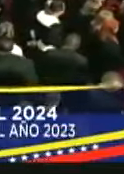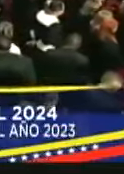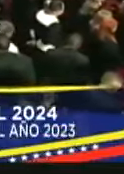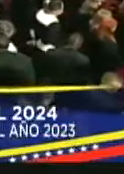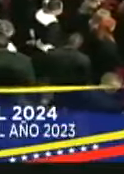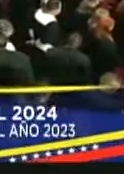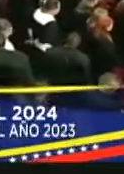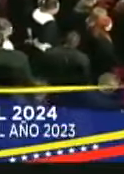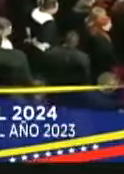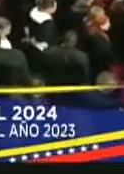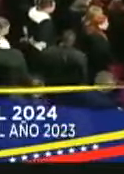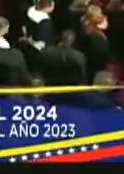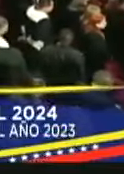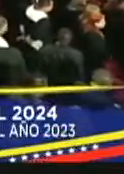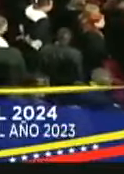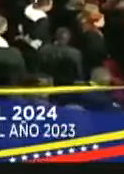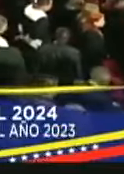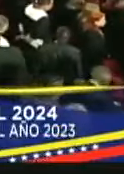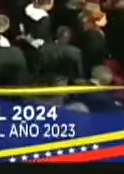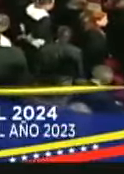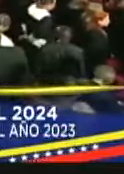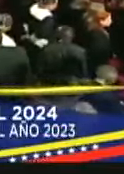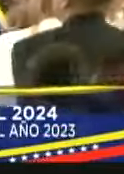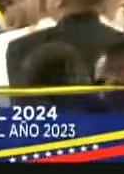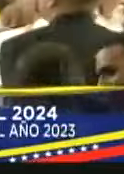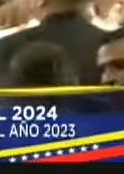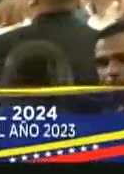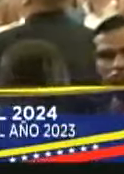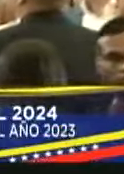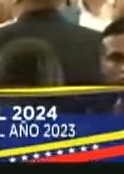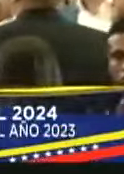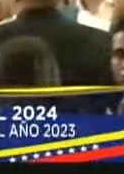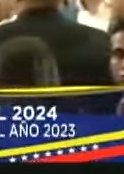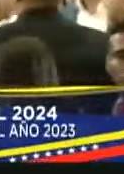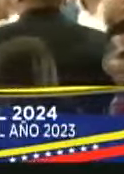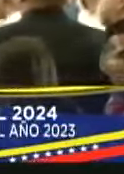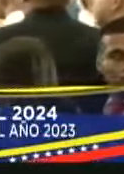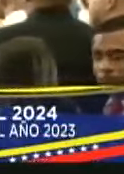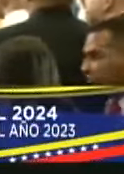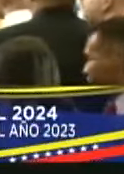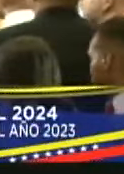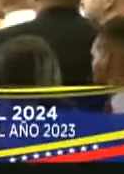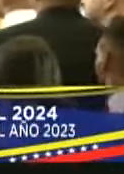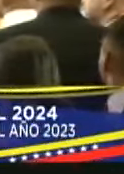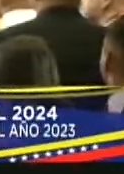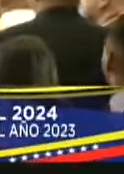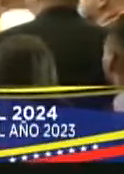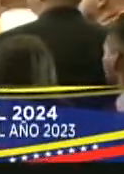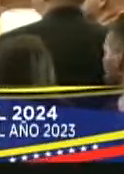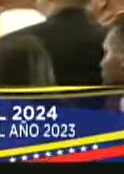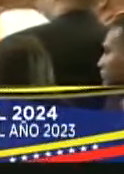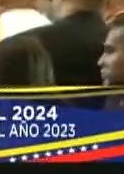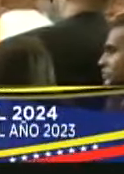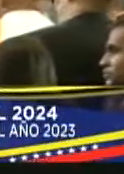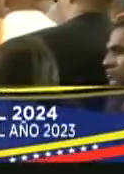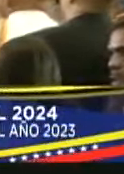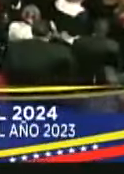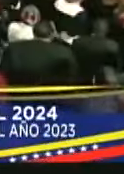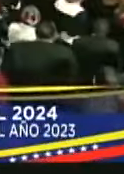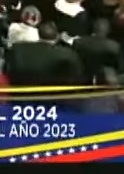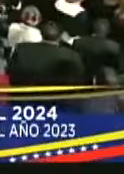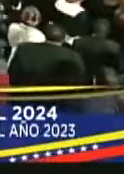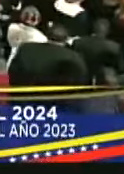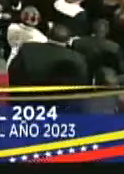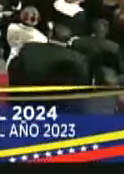el orden, la disciplina. No podemos abandonar la utopía. Vamos a tener el mejor sistema penitenciario del mundo sin necesidad de humillar